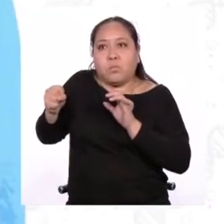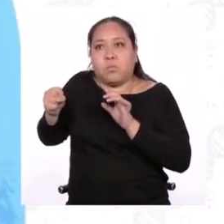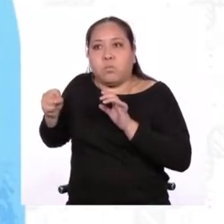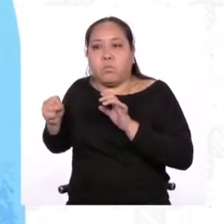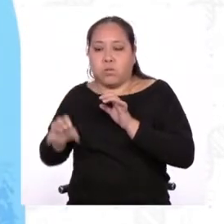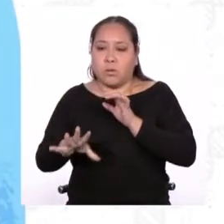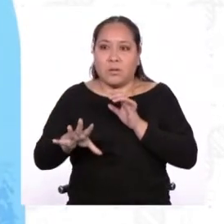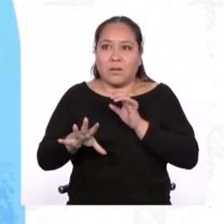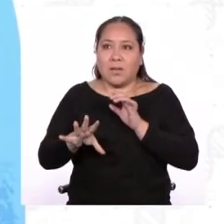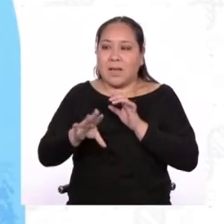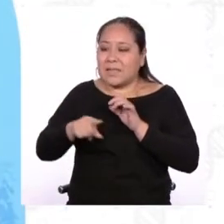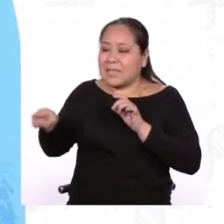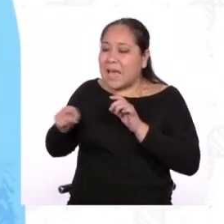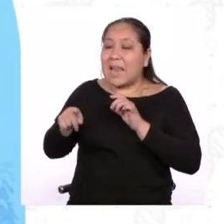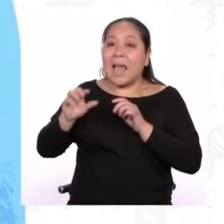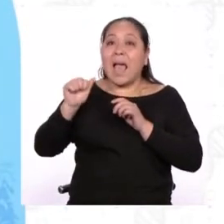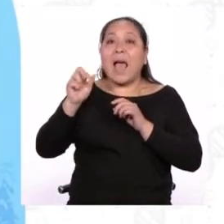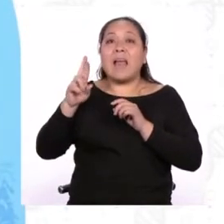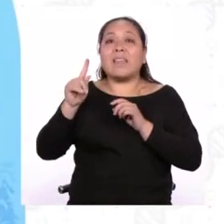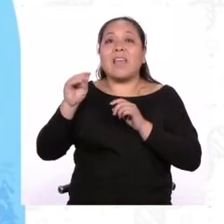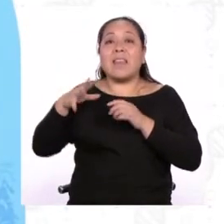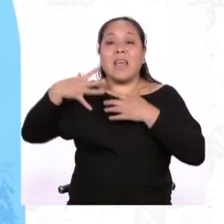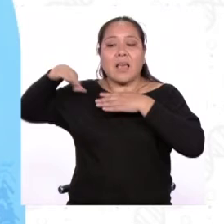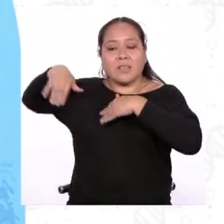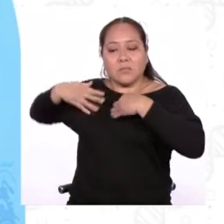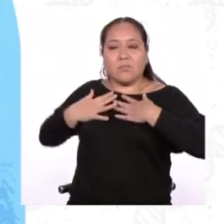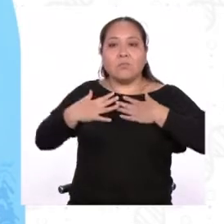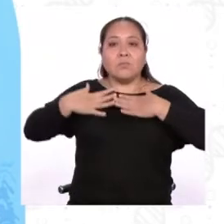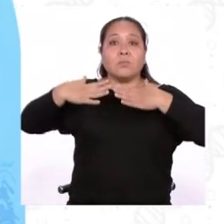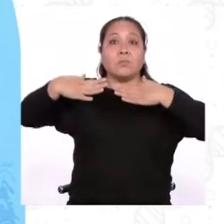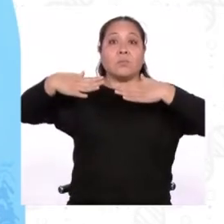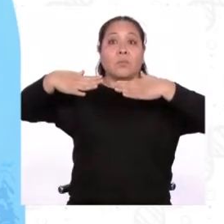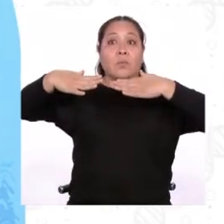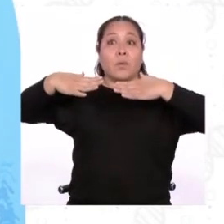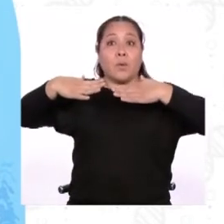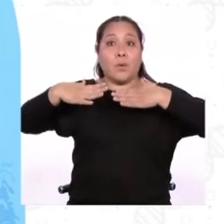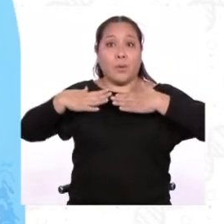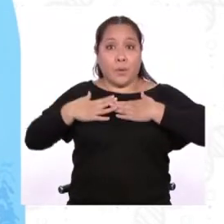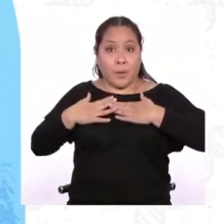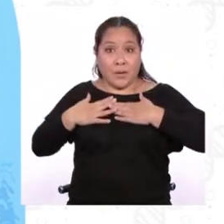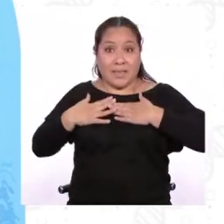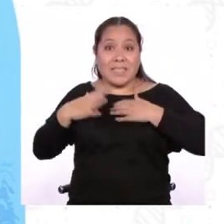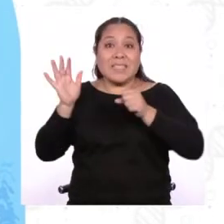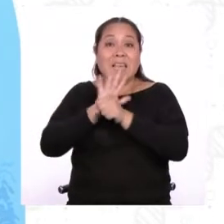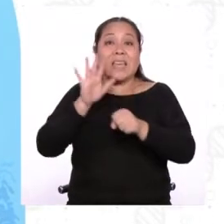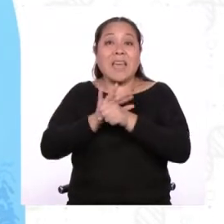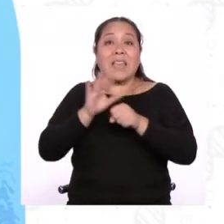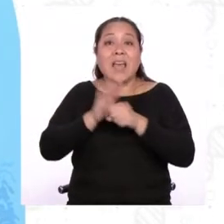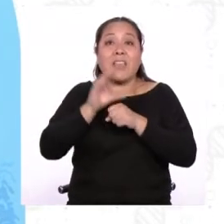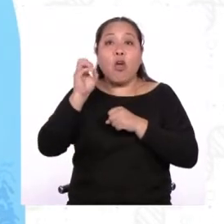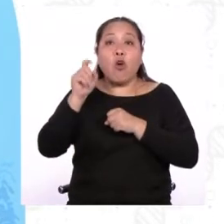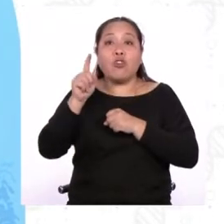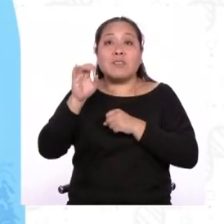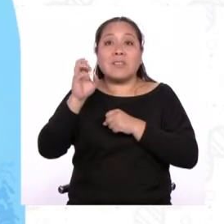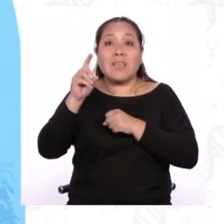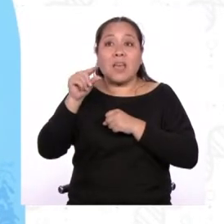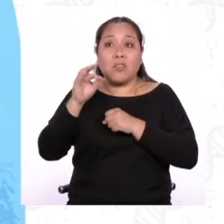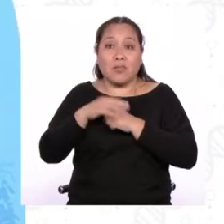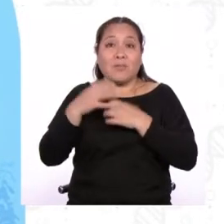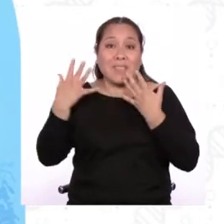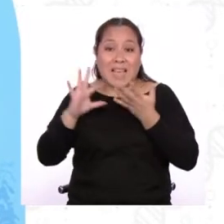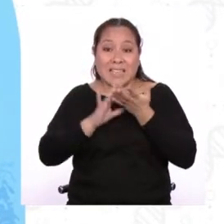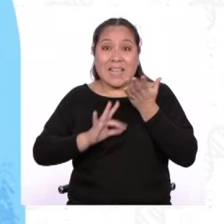sale por la arteria pulmonar hacia los pulmones para que pueda oxigenarse en los capilares. Ahora la